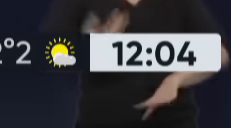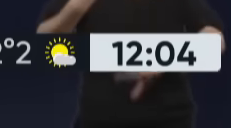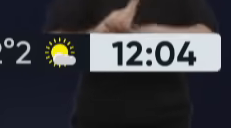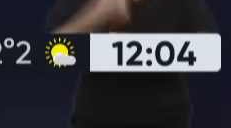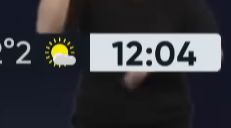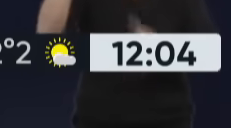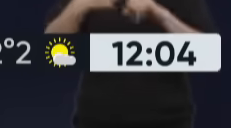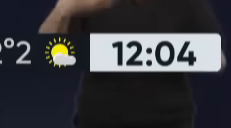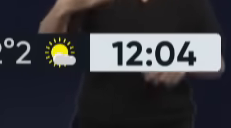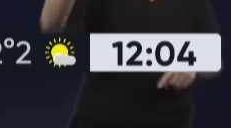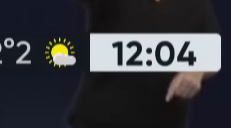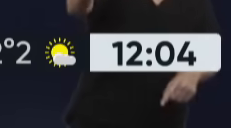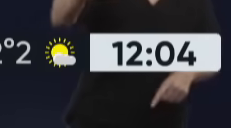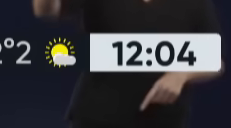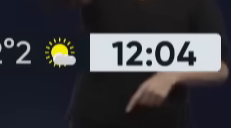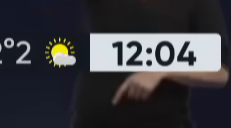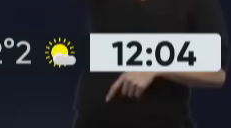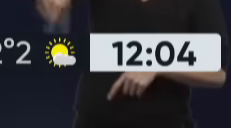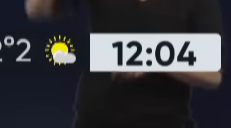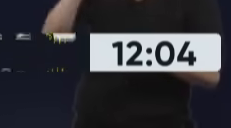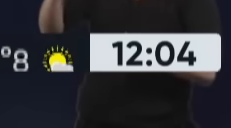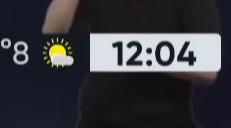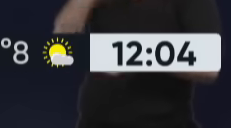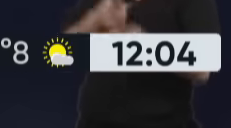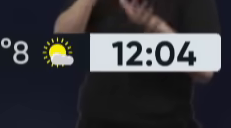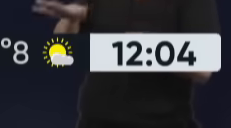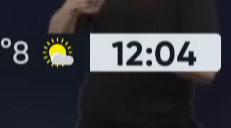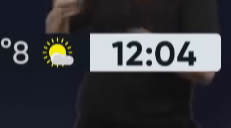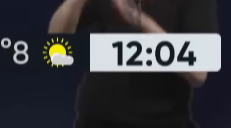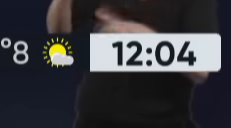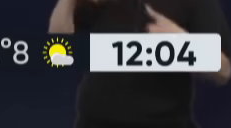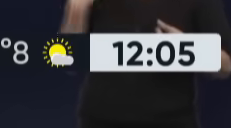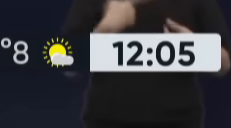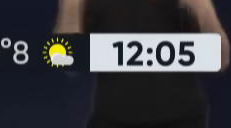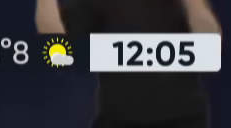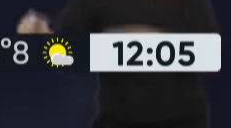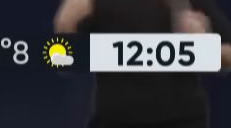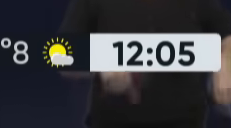con sus métodos, nosotros con los nuestros, y los nuestros son gobernar y hacer lo que la gente nos pidió, nada más que eso.